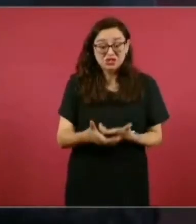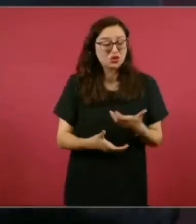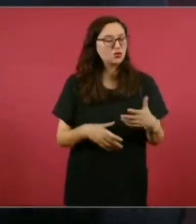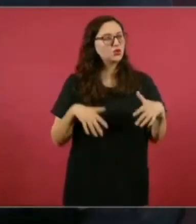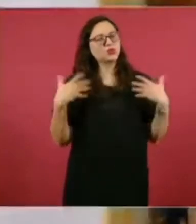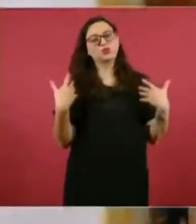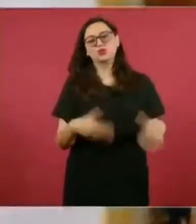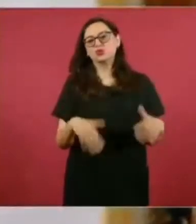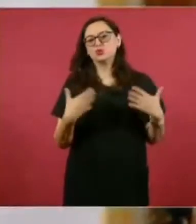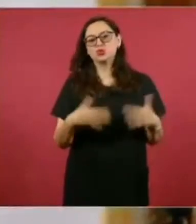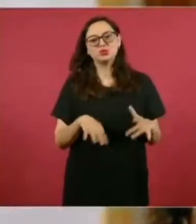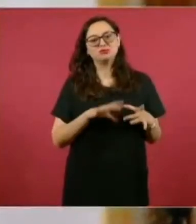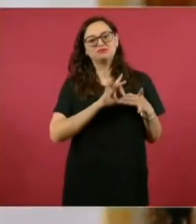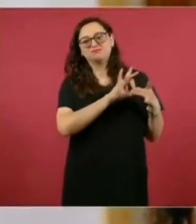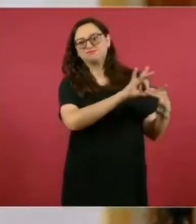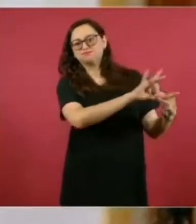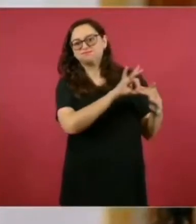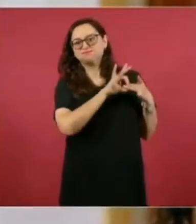fundamental.